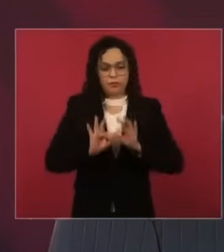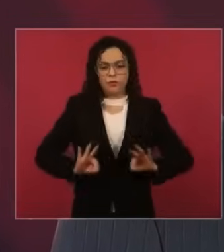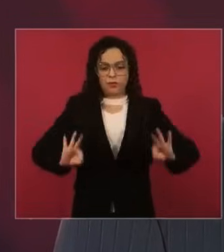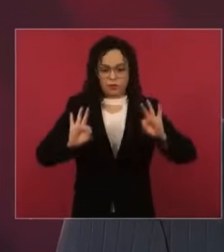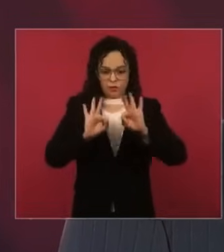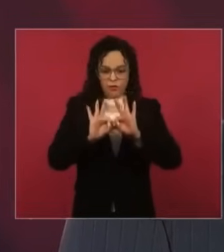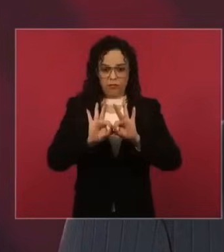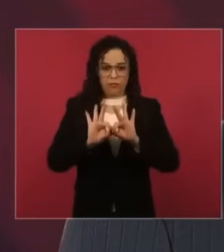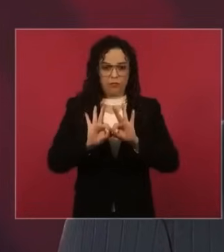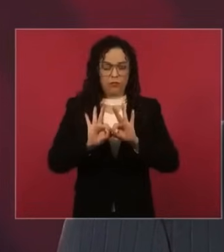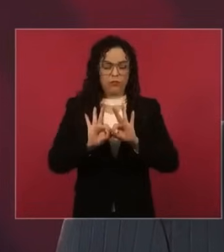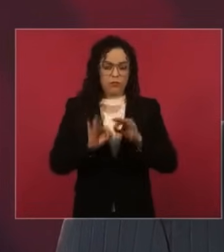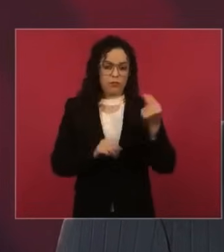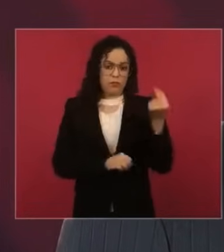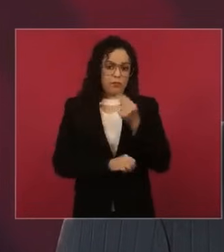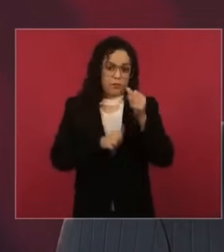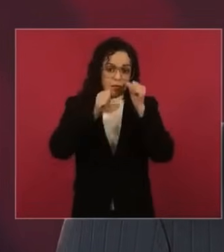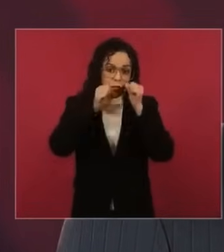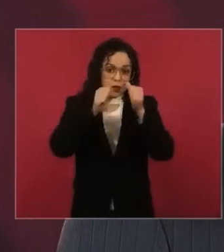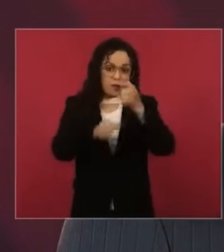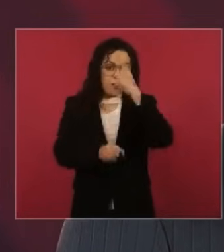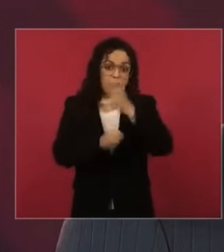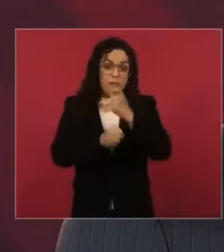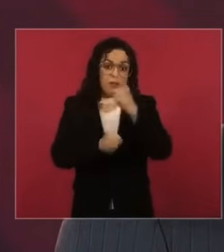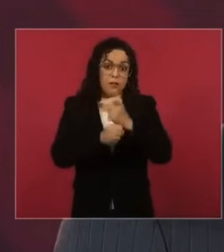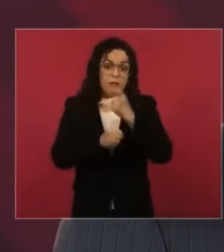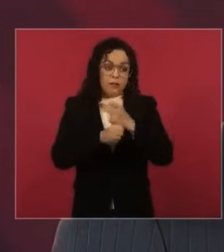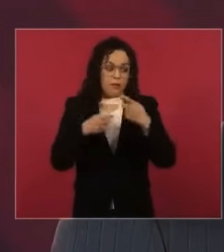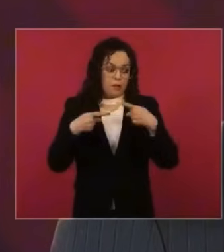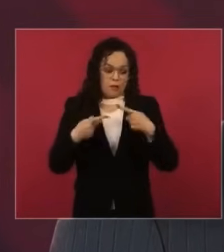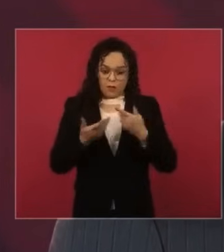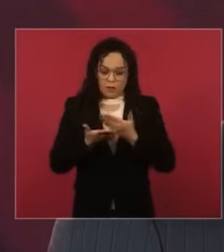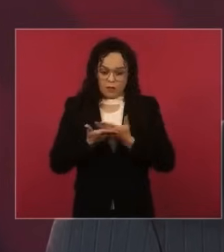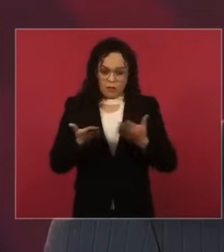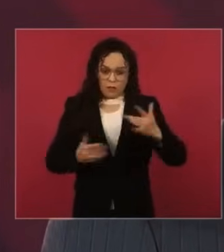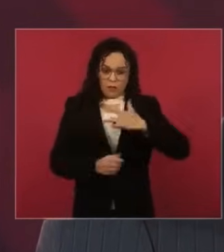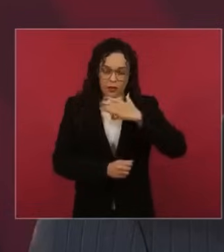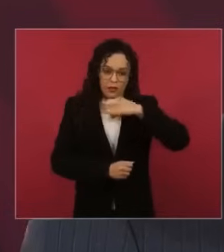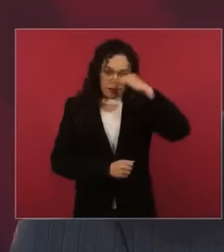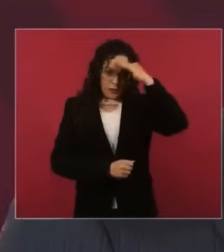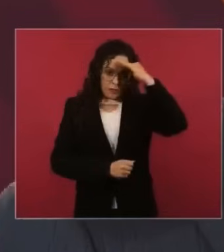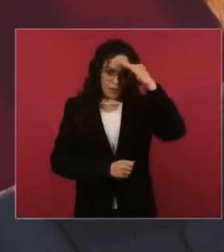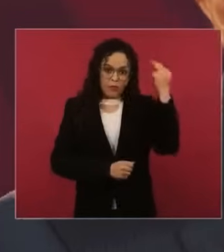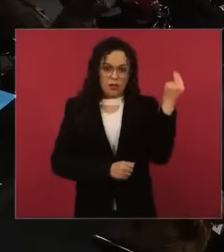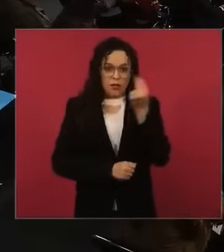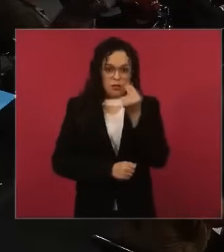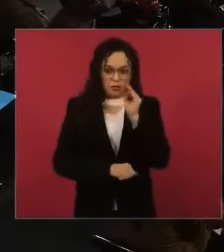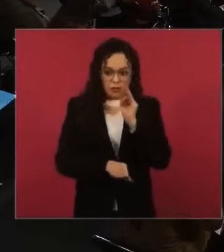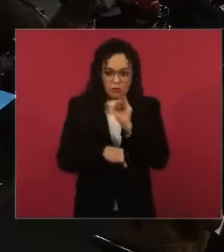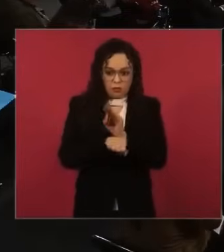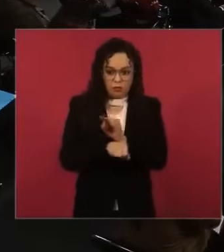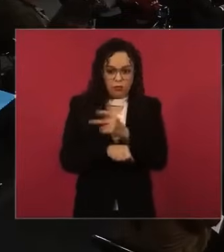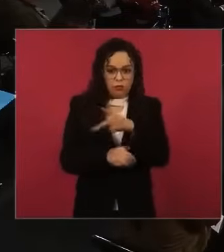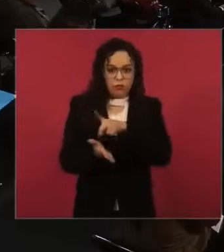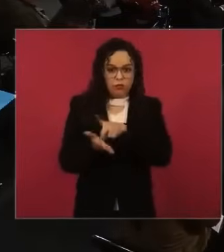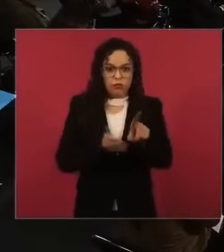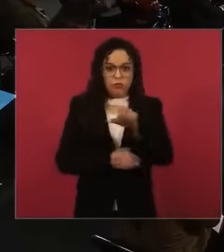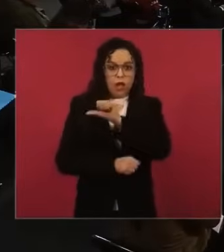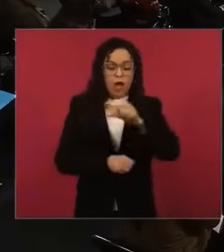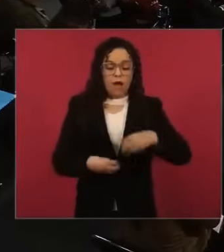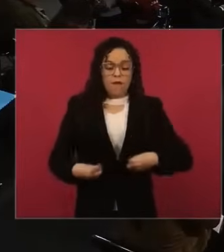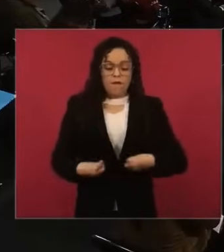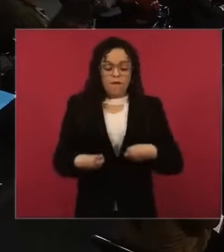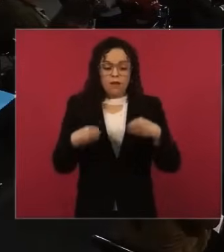irregular, se hizo en cuestión de horas, agarró a todos por sorpresa, a la gobernadora, al gobierno, a todos. Entonces se está tratando